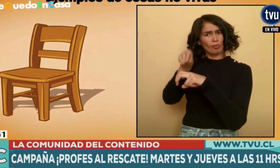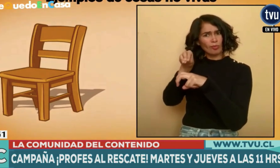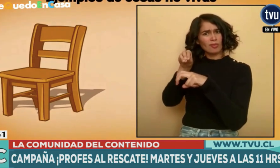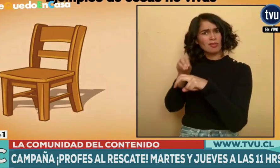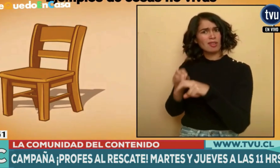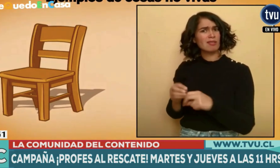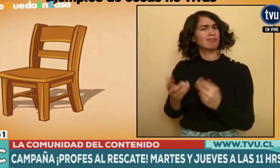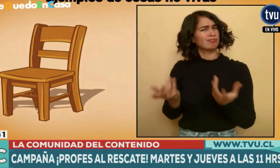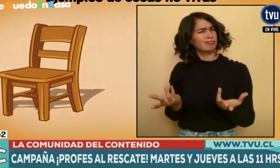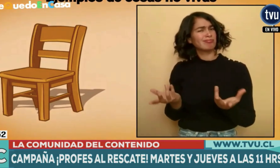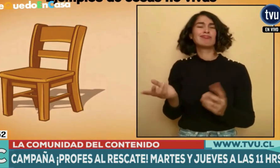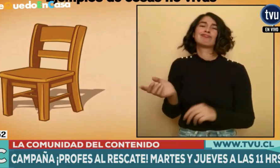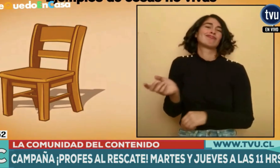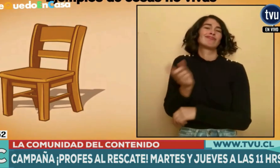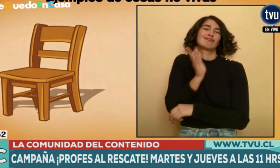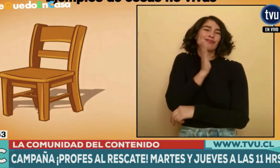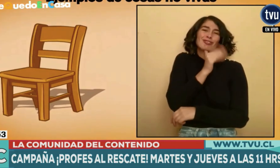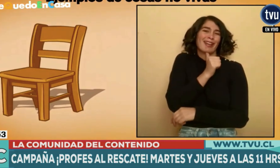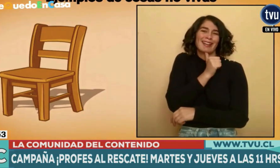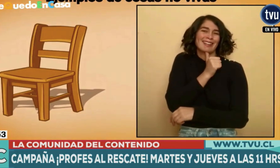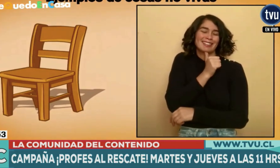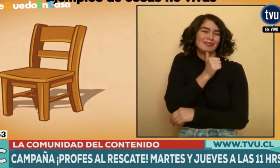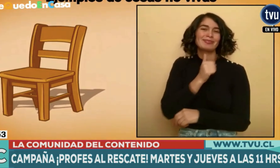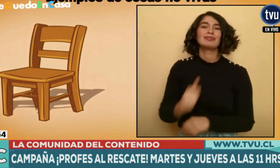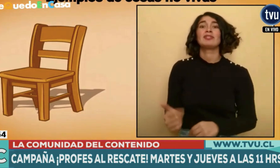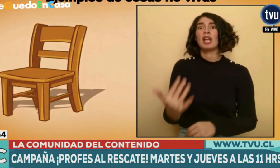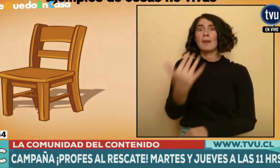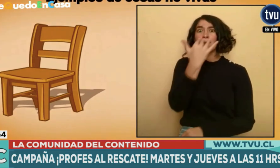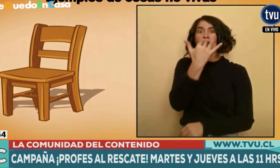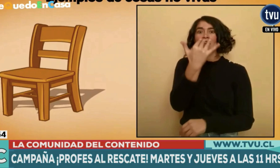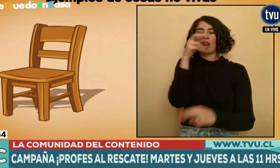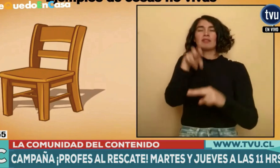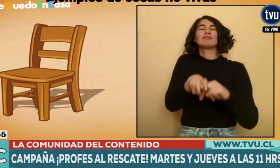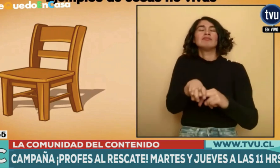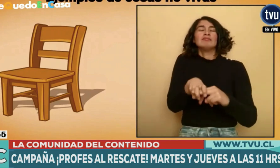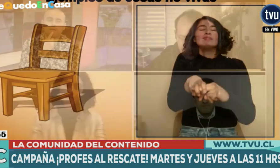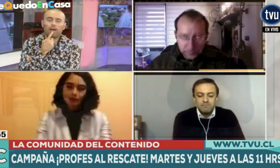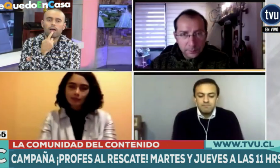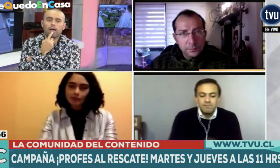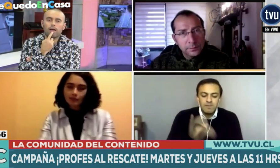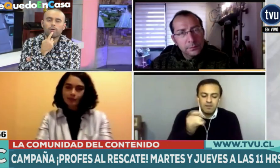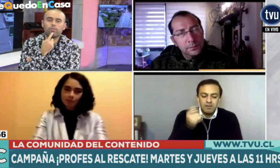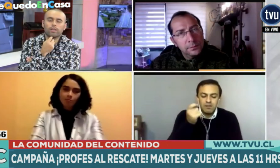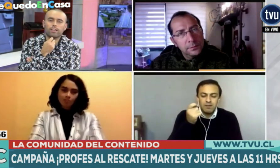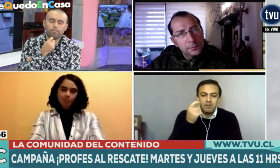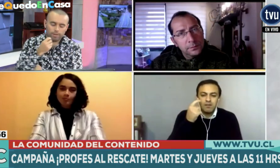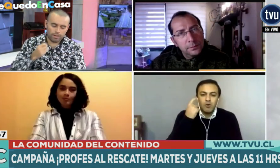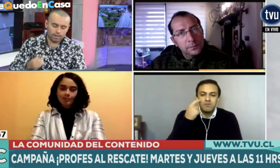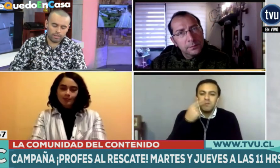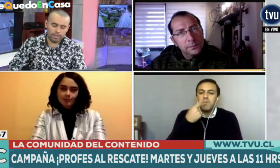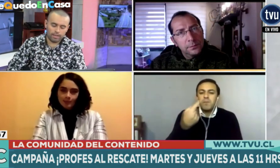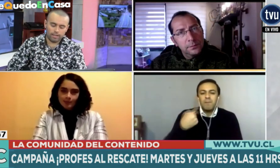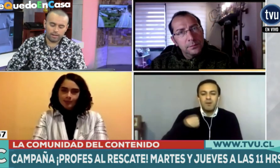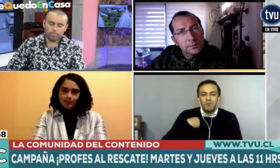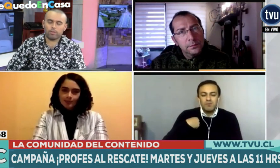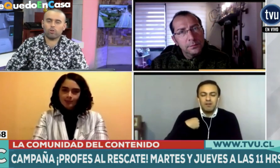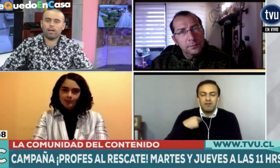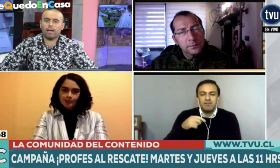profesores sordos que también están trabajando dentro de su comunidad escolar. Sí, José, te quería preguntar también